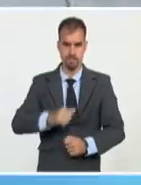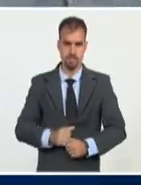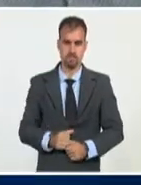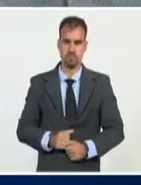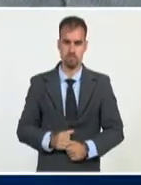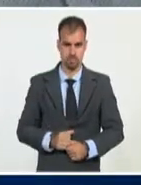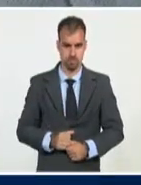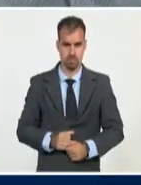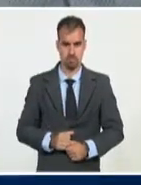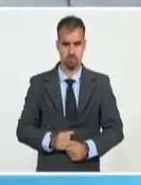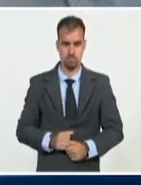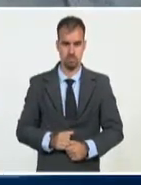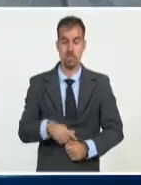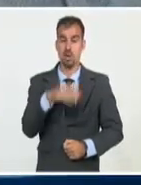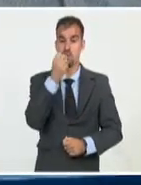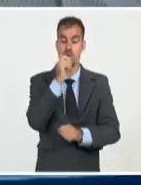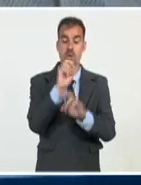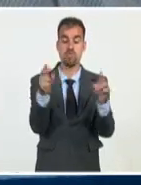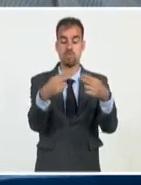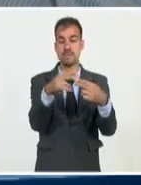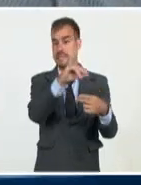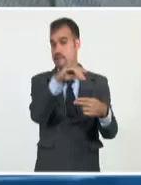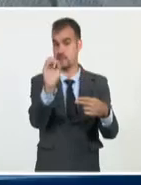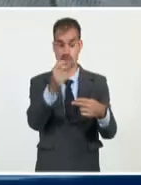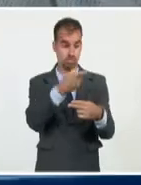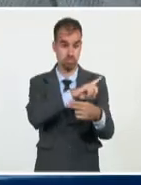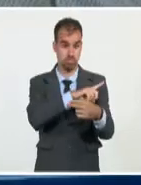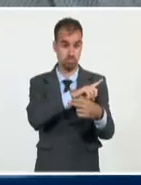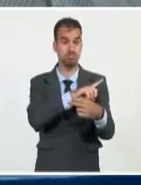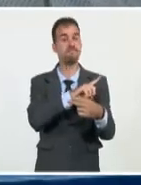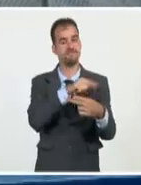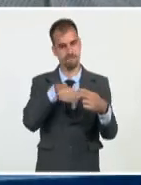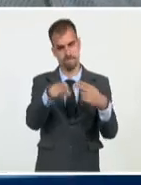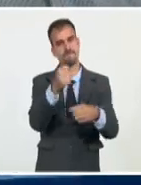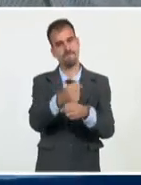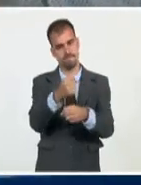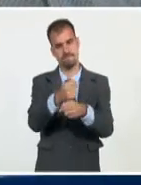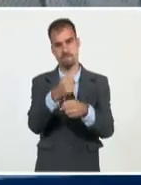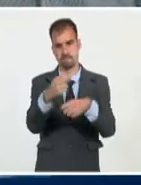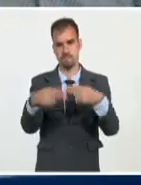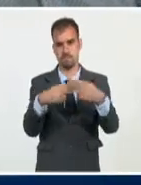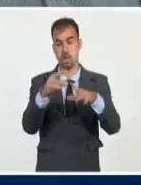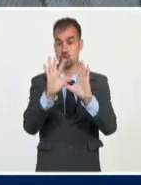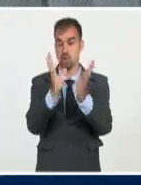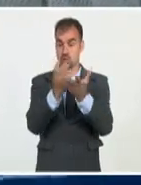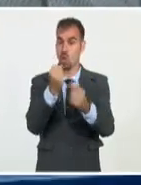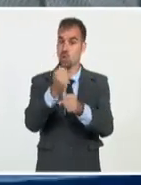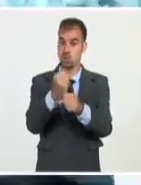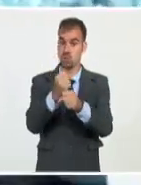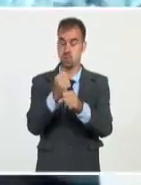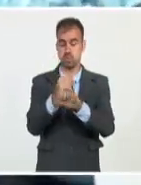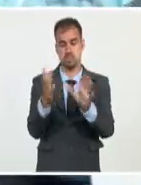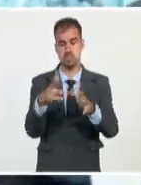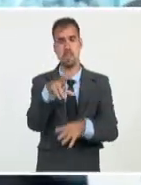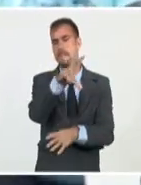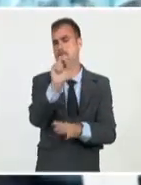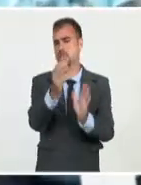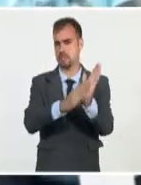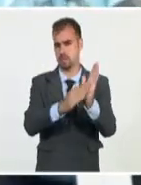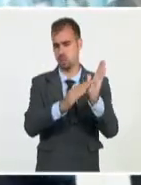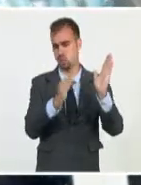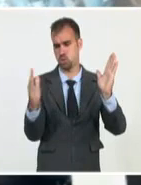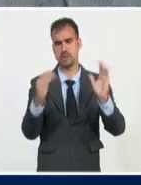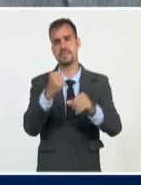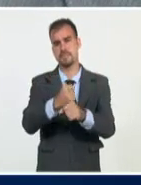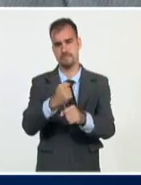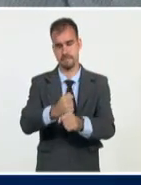la 60 Serie Nacional, destacan entre sus indudables aportes durante casi 20 meses de labor.